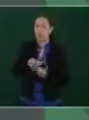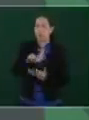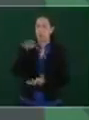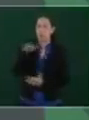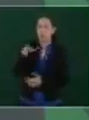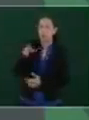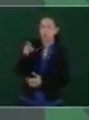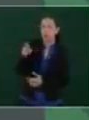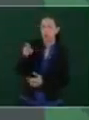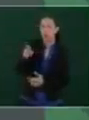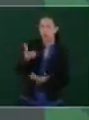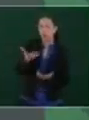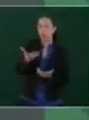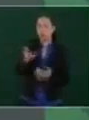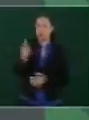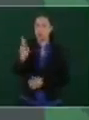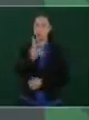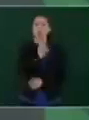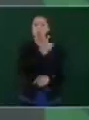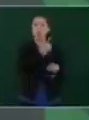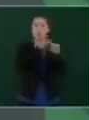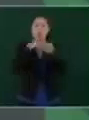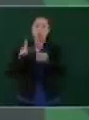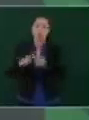y otros